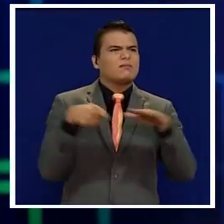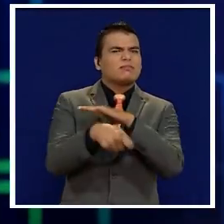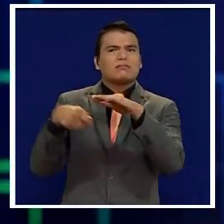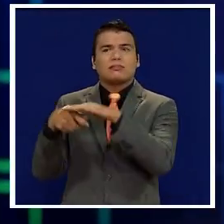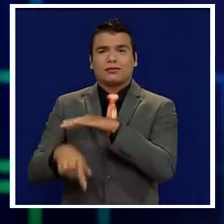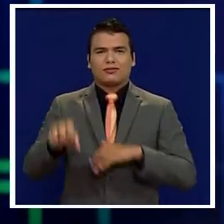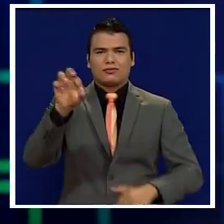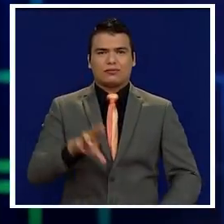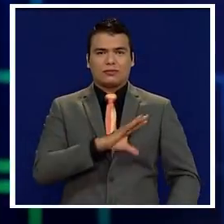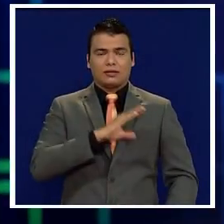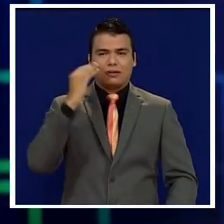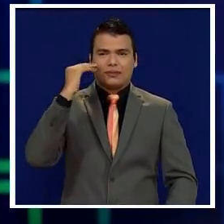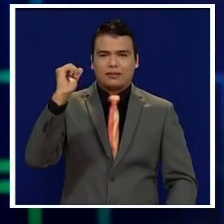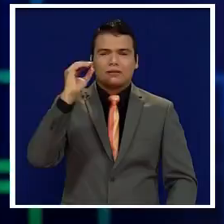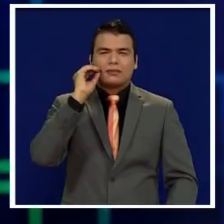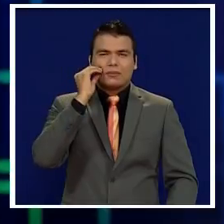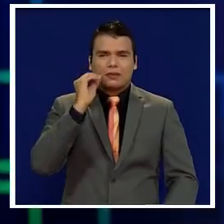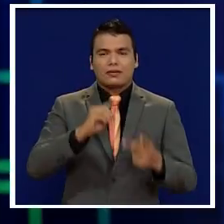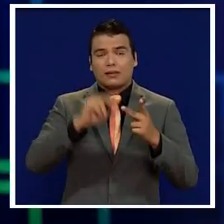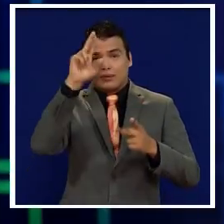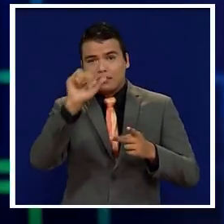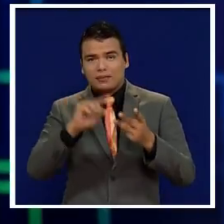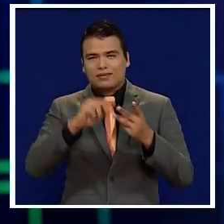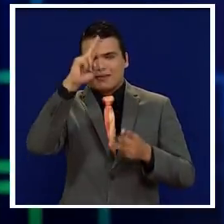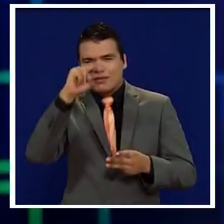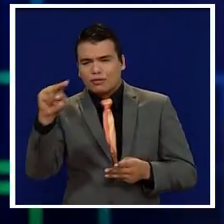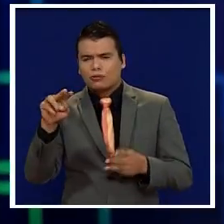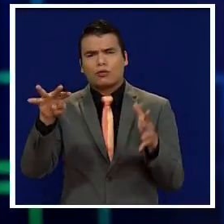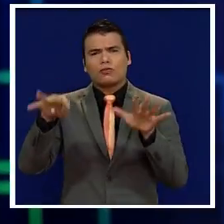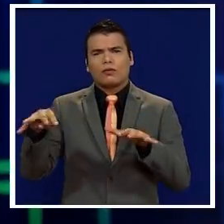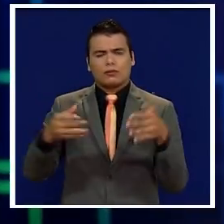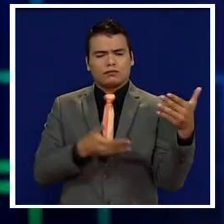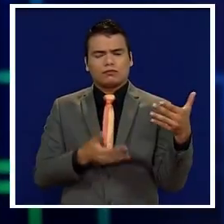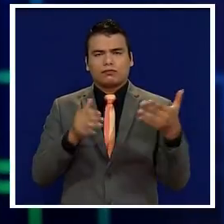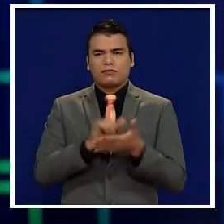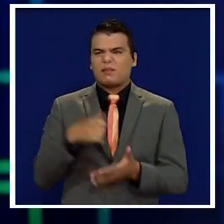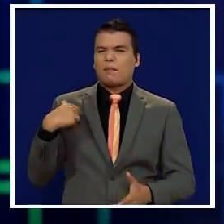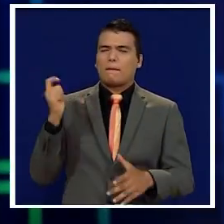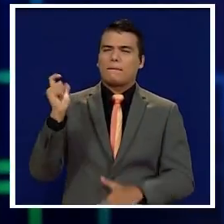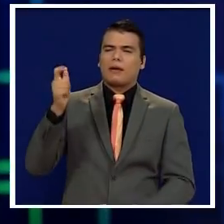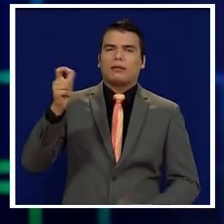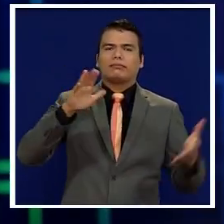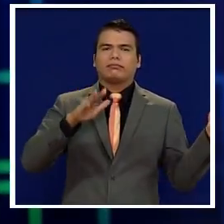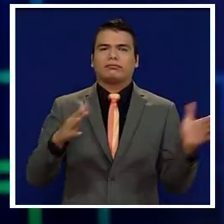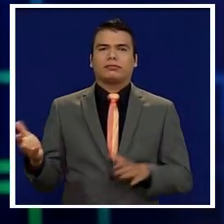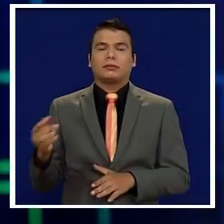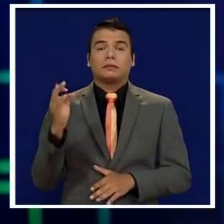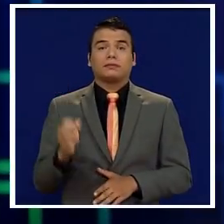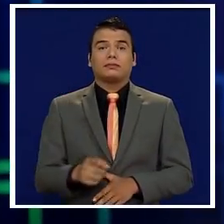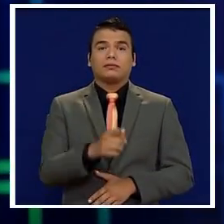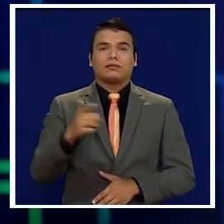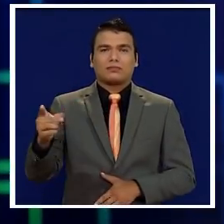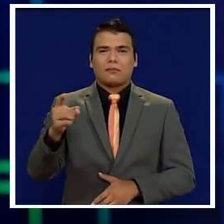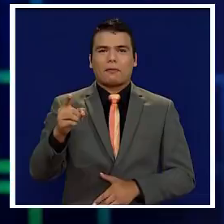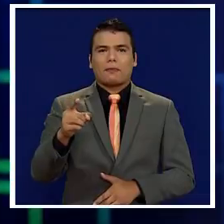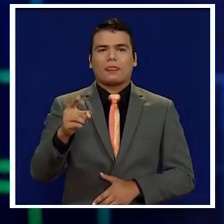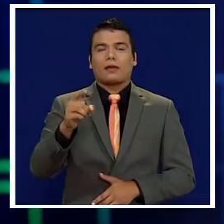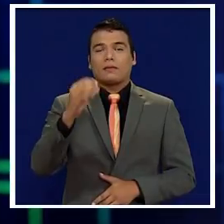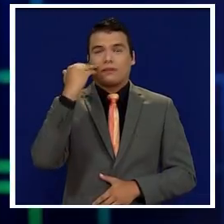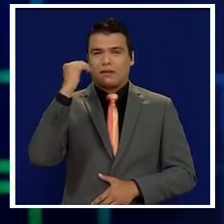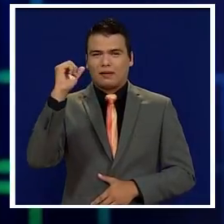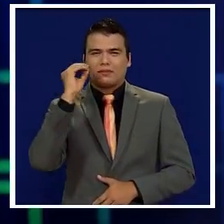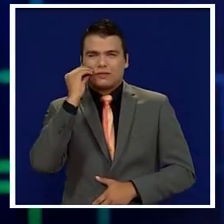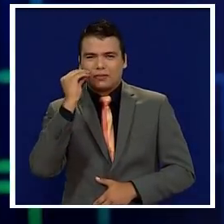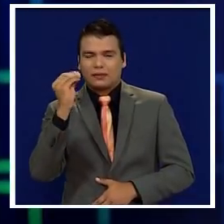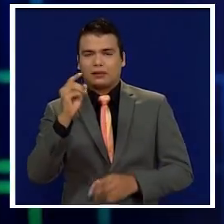sur de la ciudad murió una abuela. Su hija y nieto de tan solo 9 meses de nacido resultaron heridos y están internados en una casa de salud al